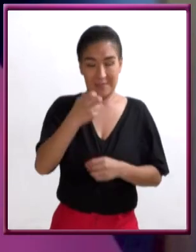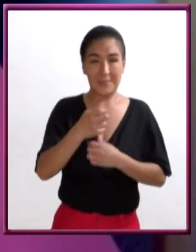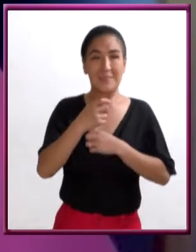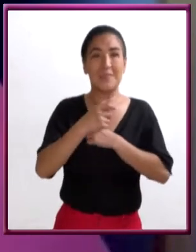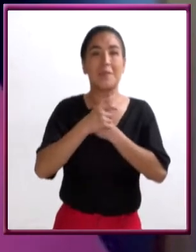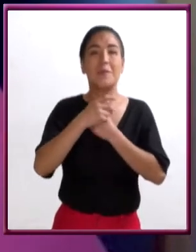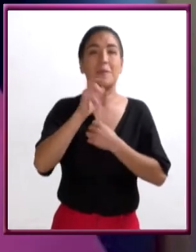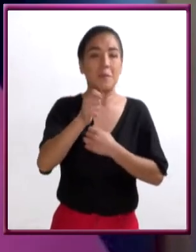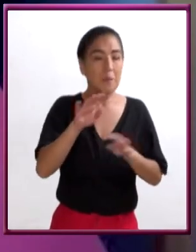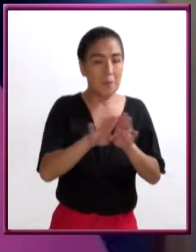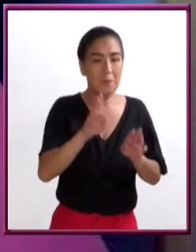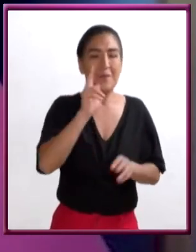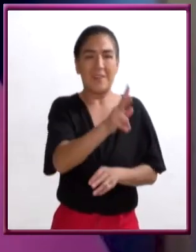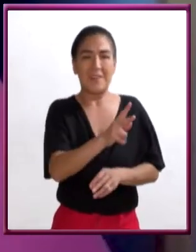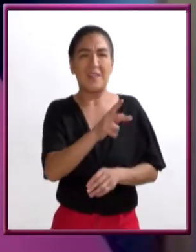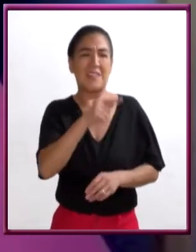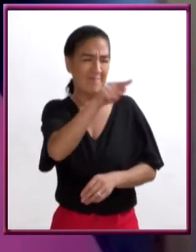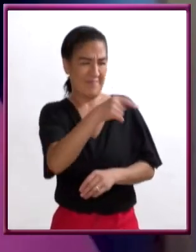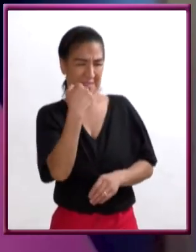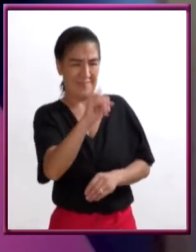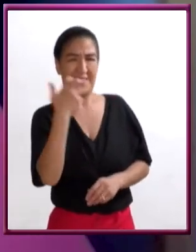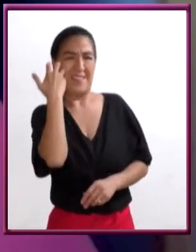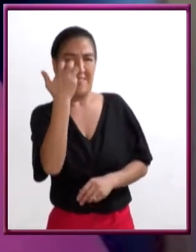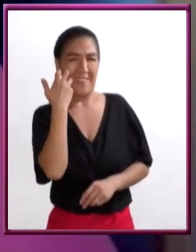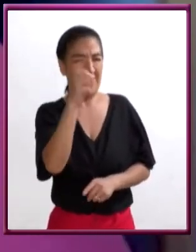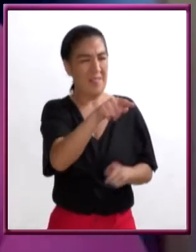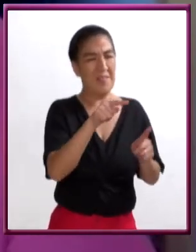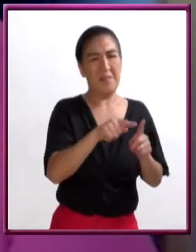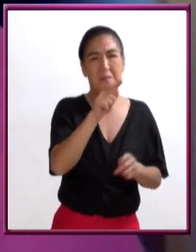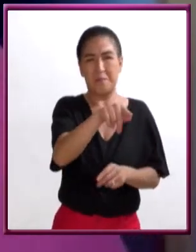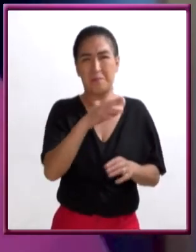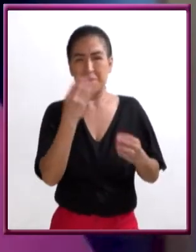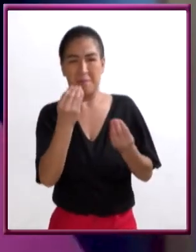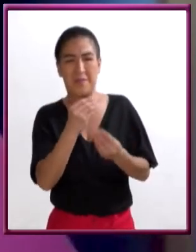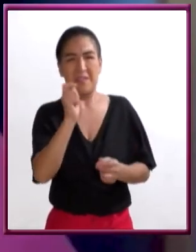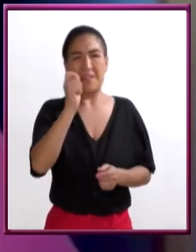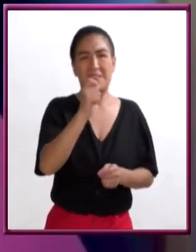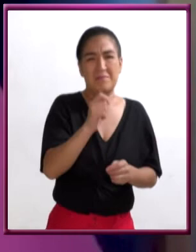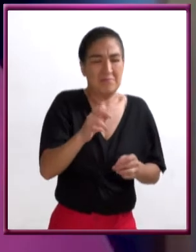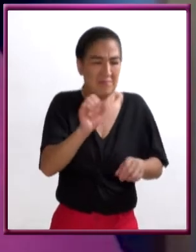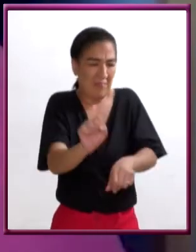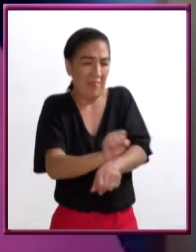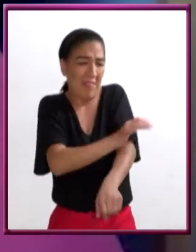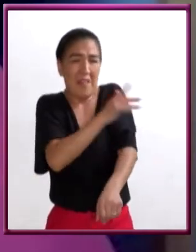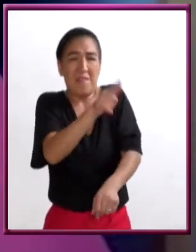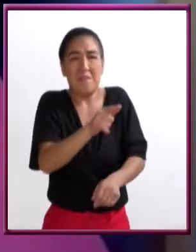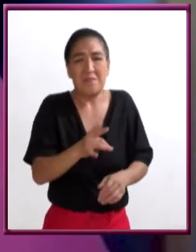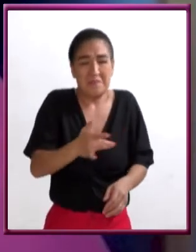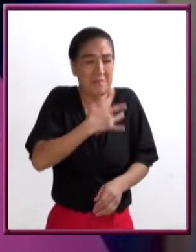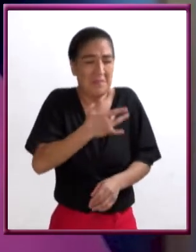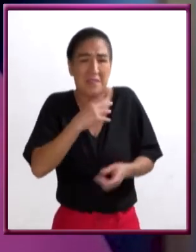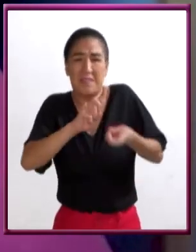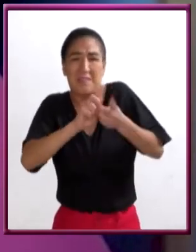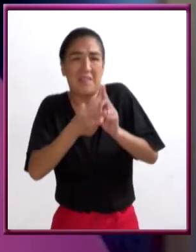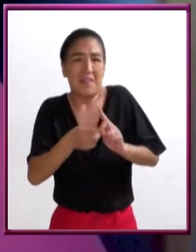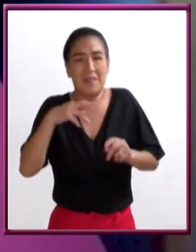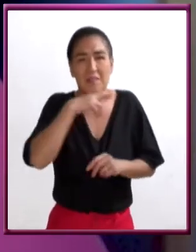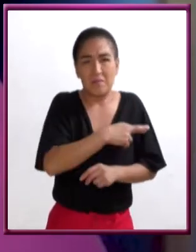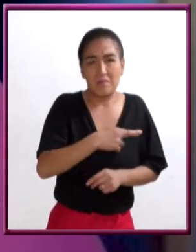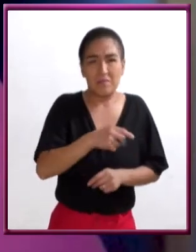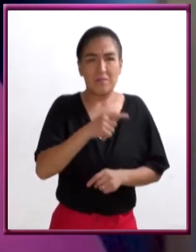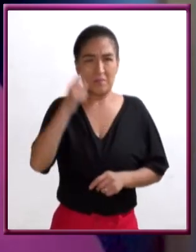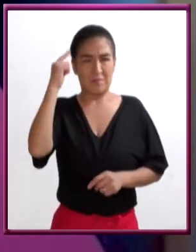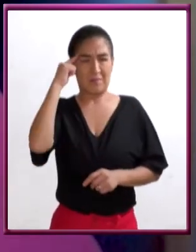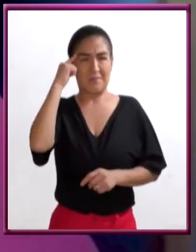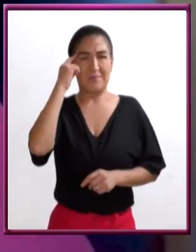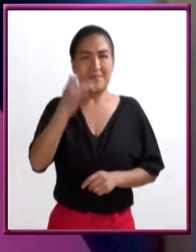ante aseveraciones como estás loca, estás exagerando, eres demasiado exagerada, demasiado sensible, uno